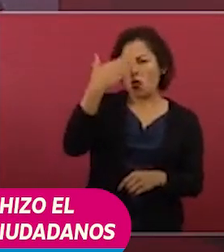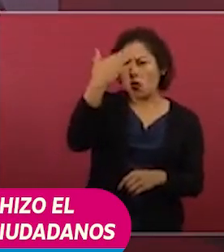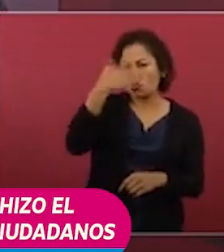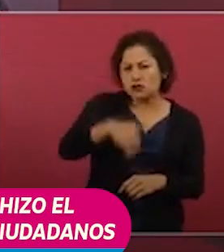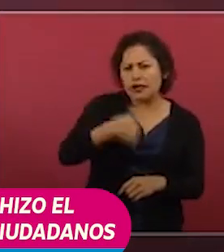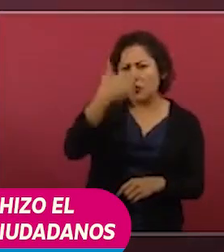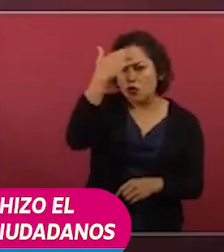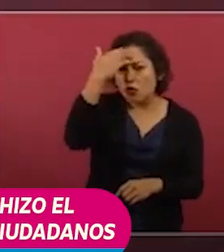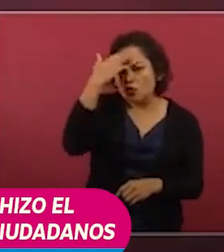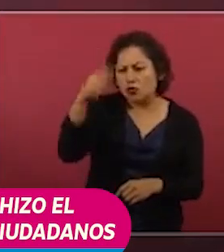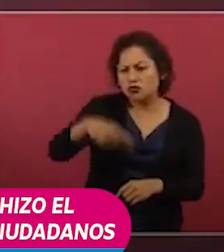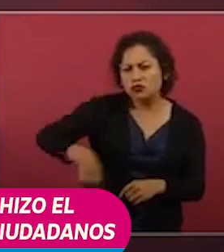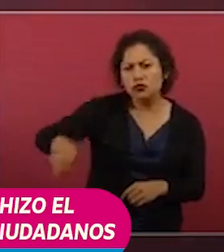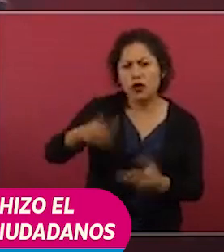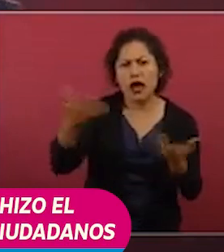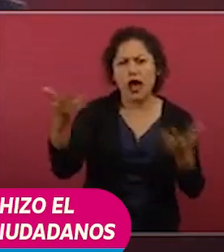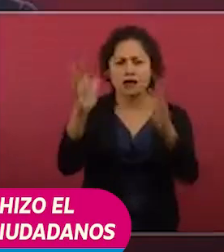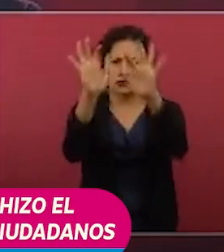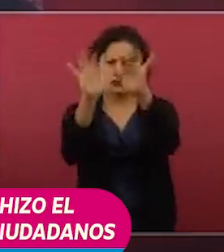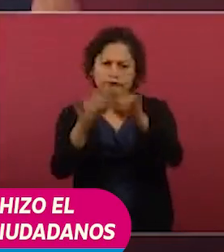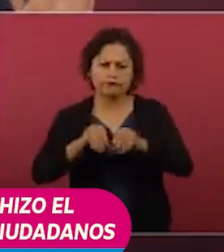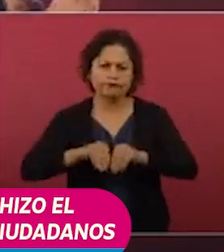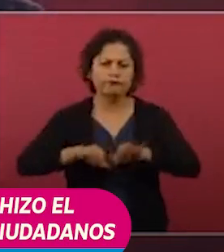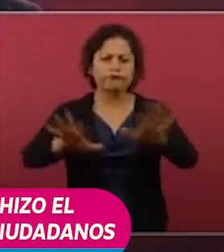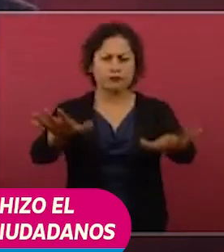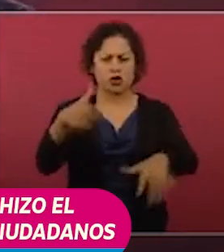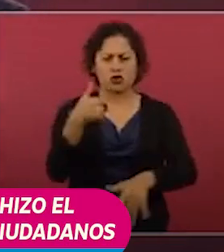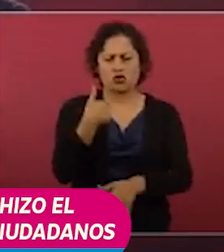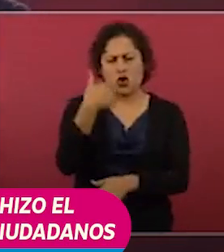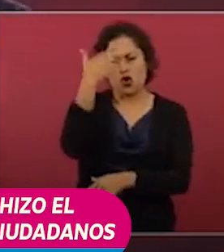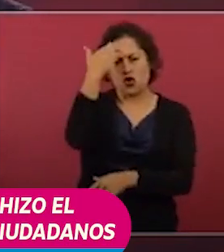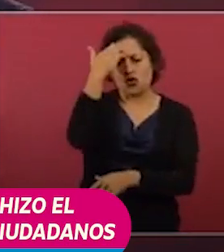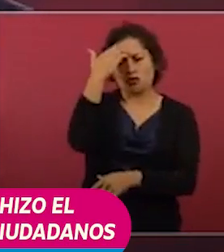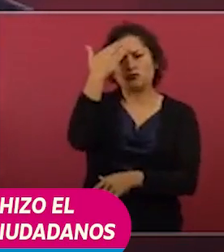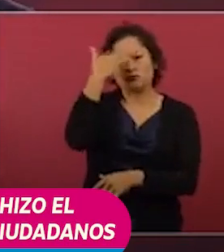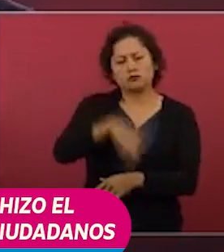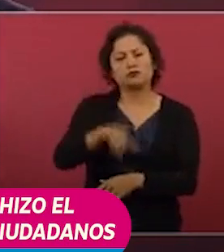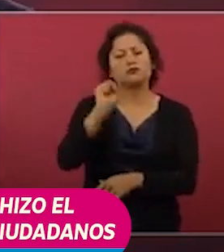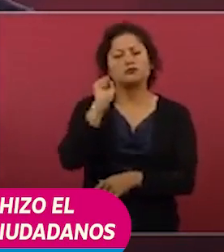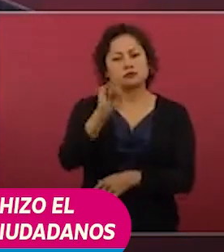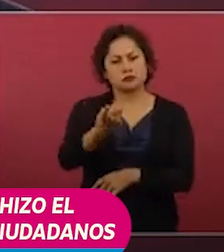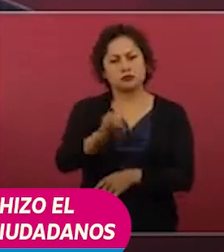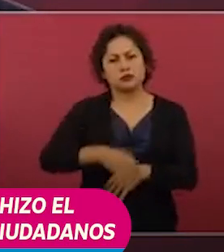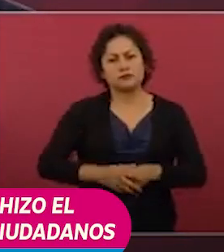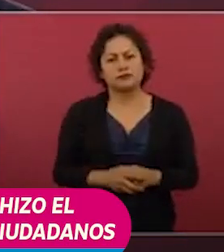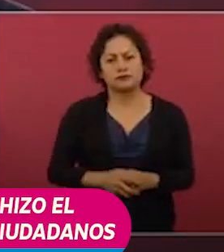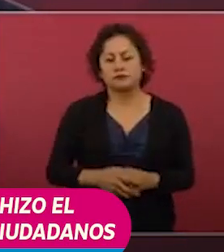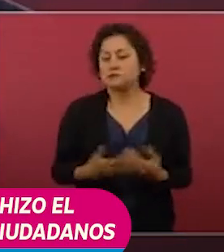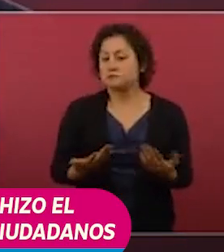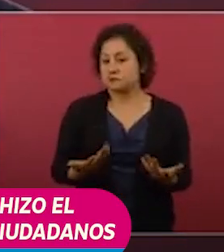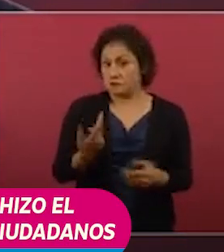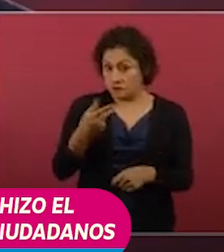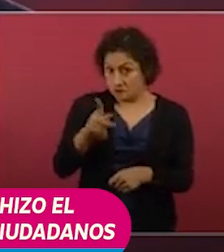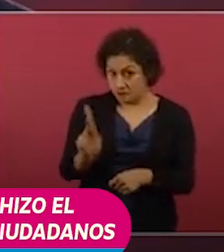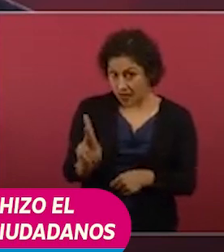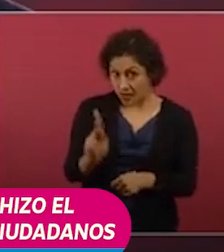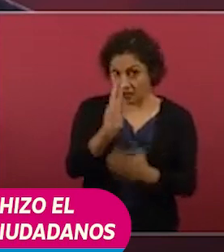que hicieron, pero no hay ninguna ilegalidad.